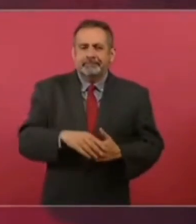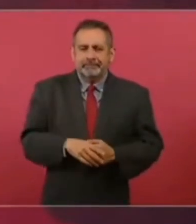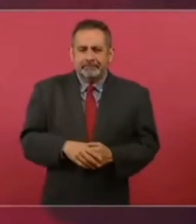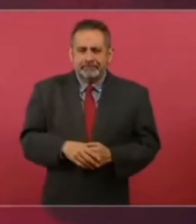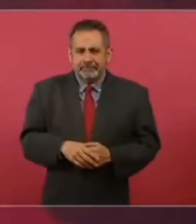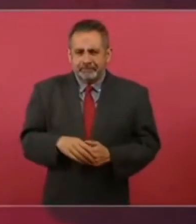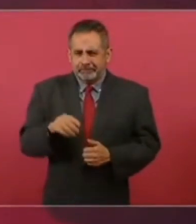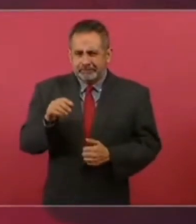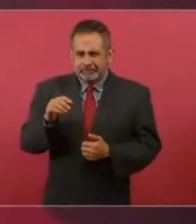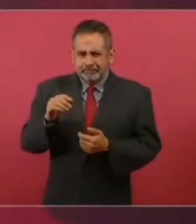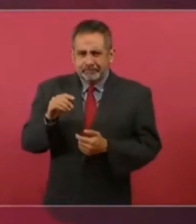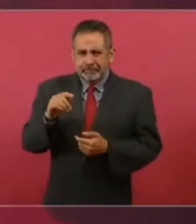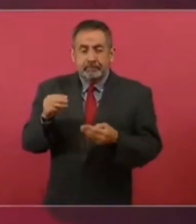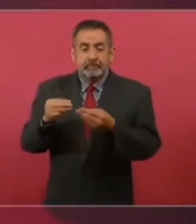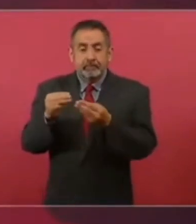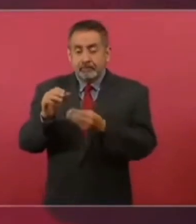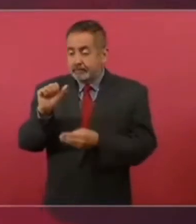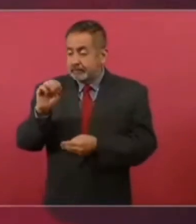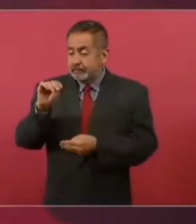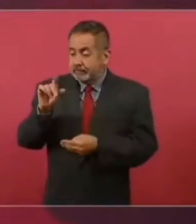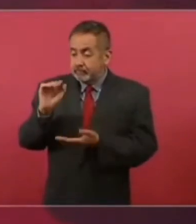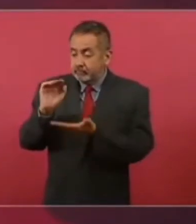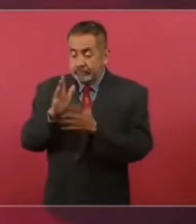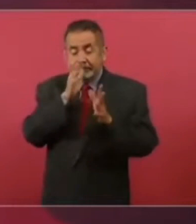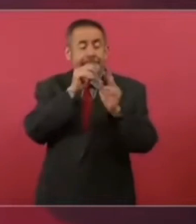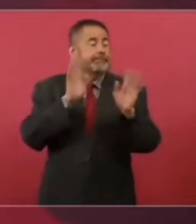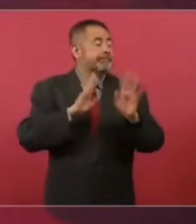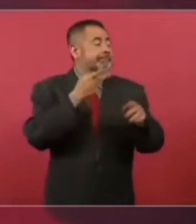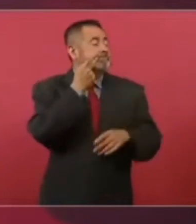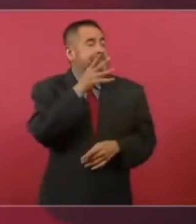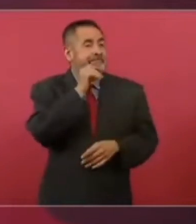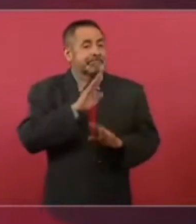un AMLito. Ah, ya no puedo hablar de eso.